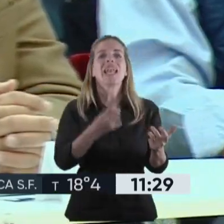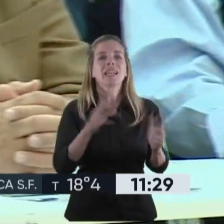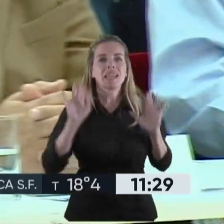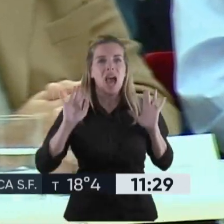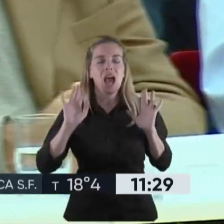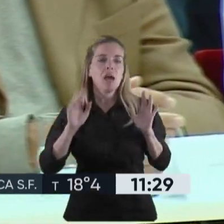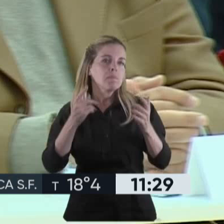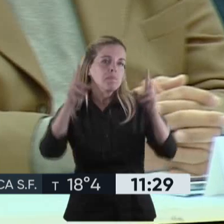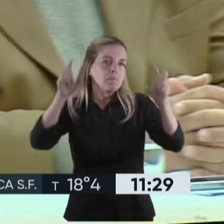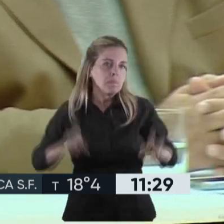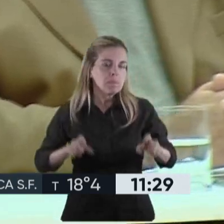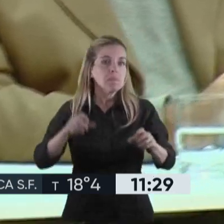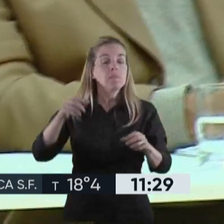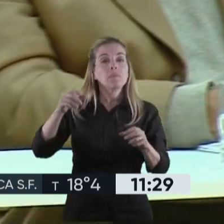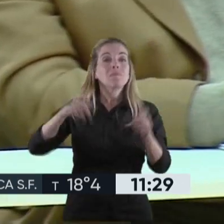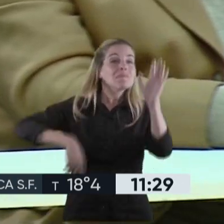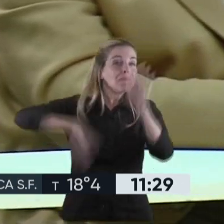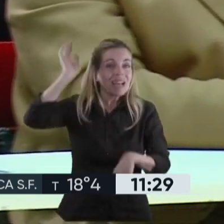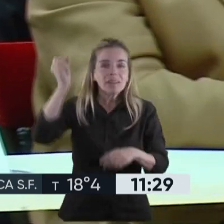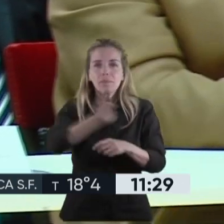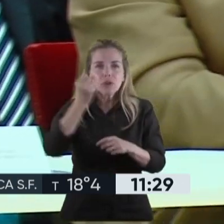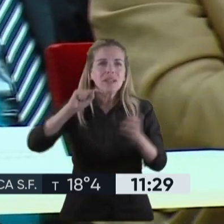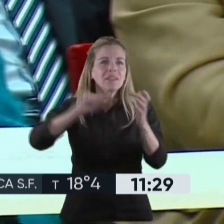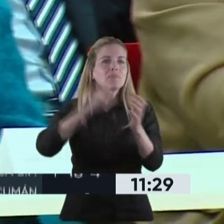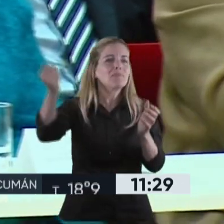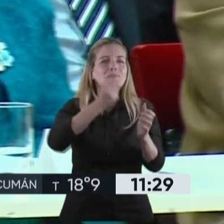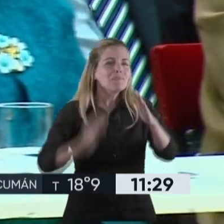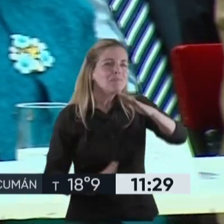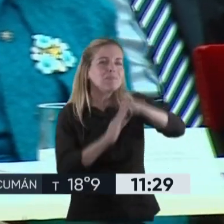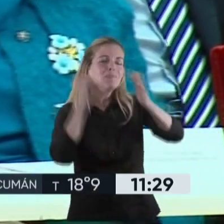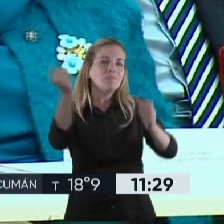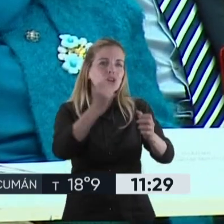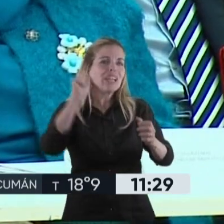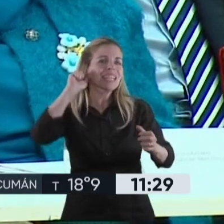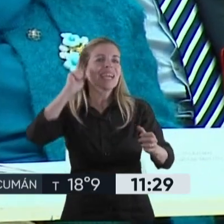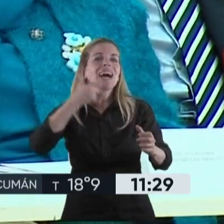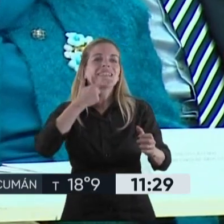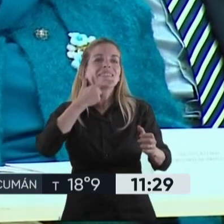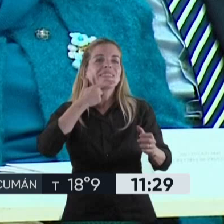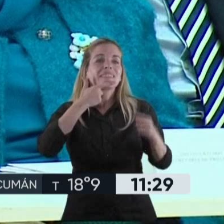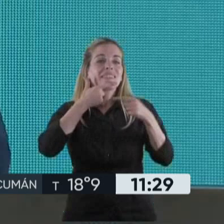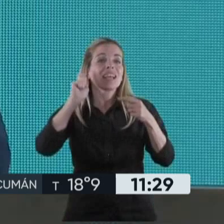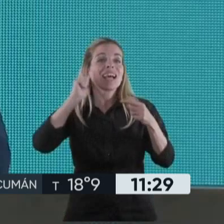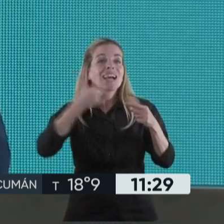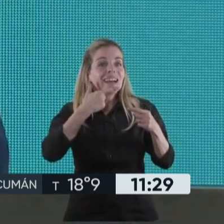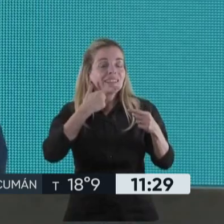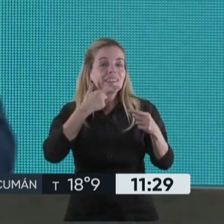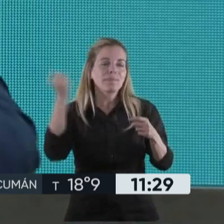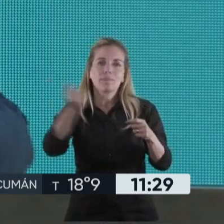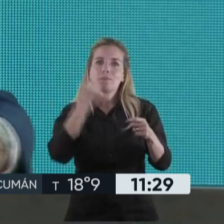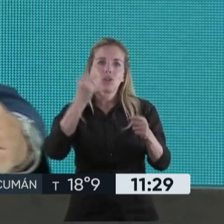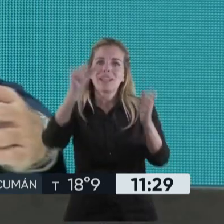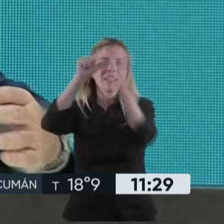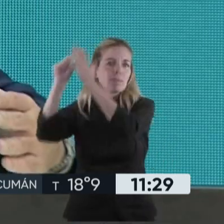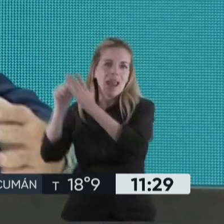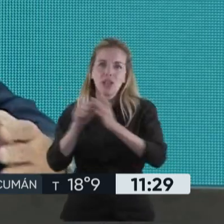reclama más que nada hoy gas. El gas es la energía de transición